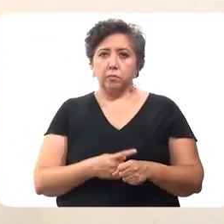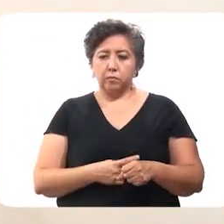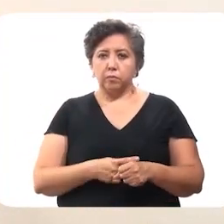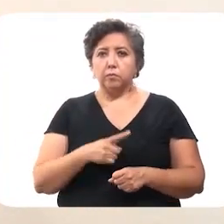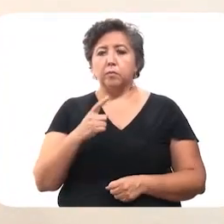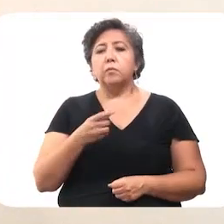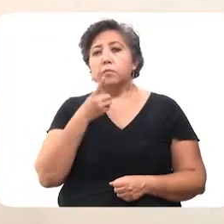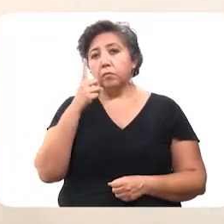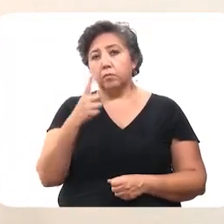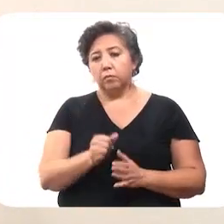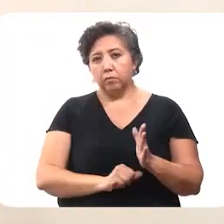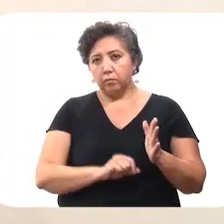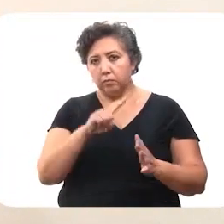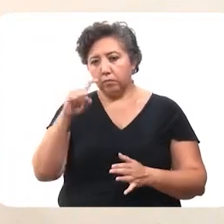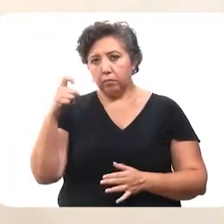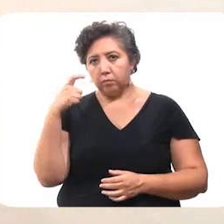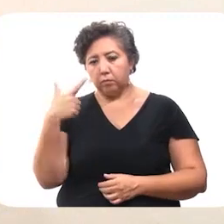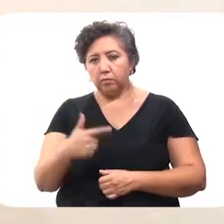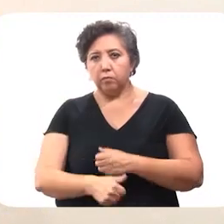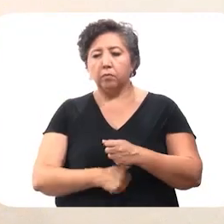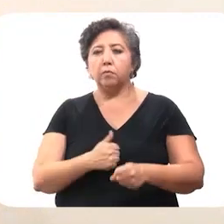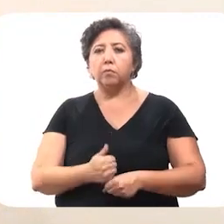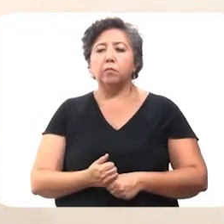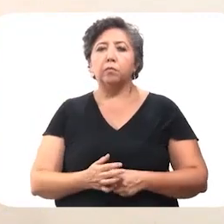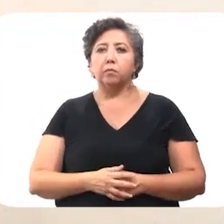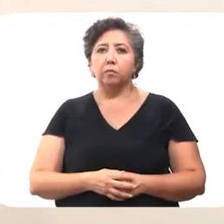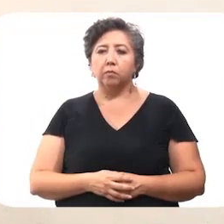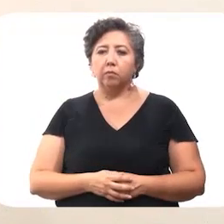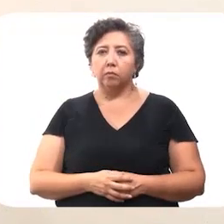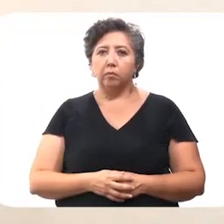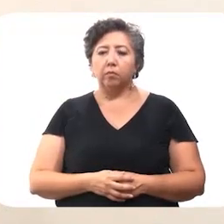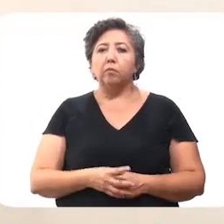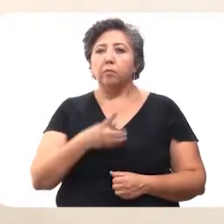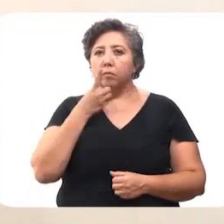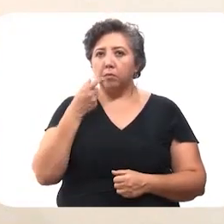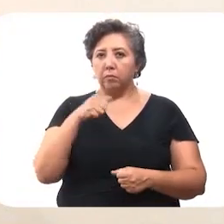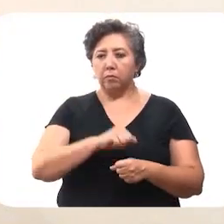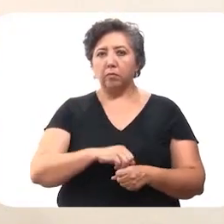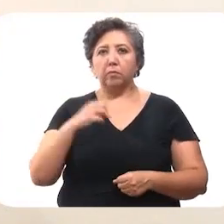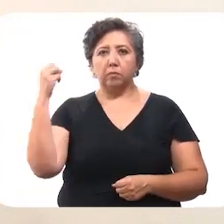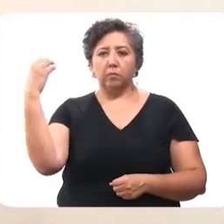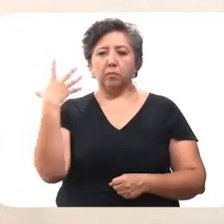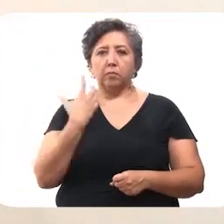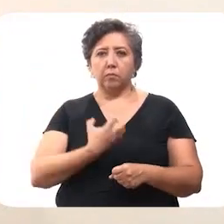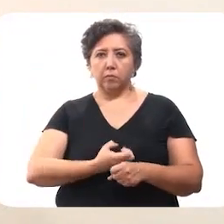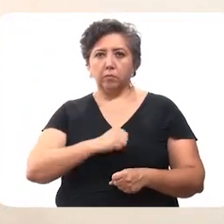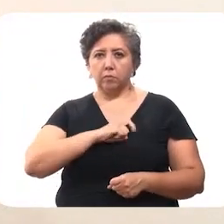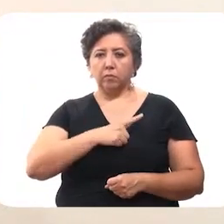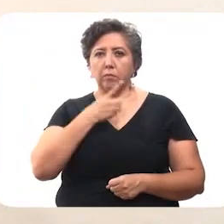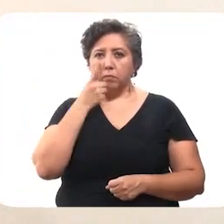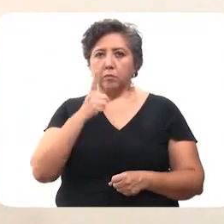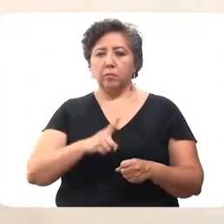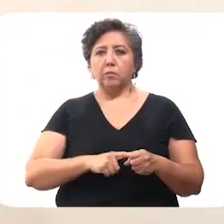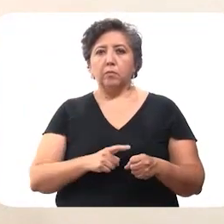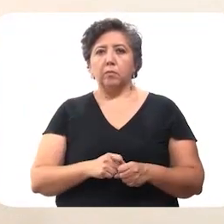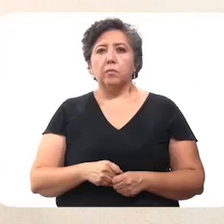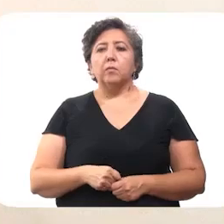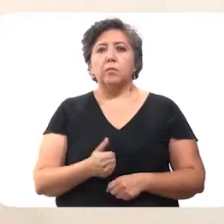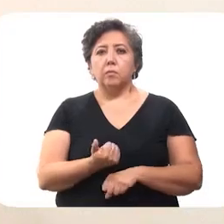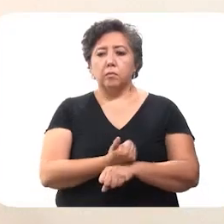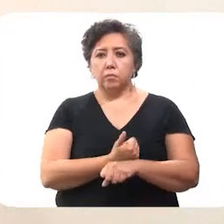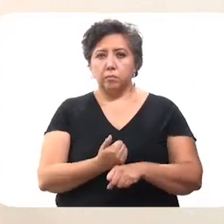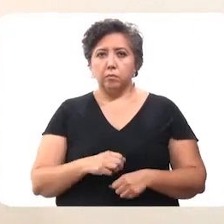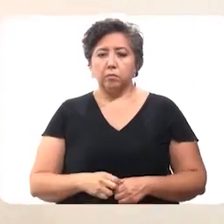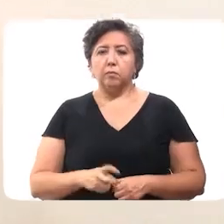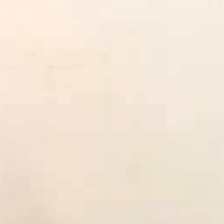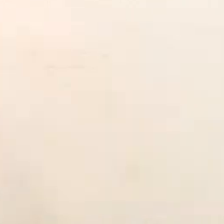edad de los casos es de 1 mes a 107 años. Los indicadores semanales del Semáforo Estatal de Salud marcan color